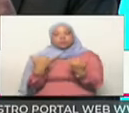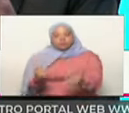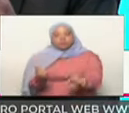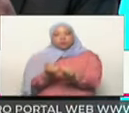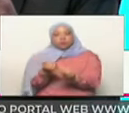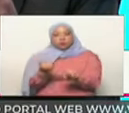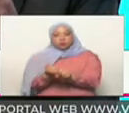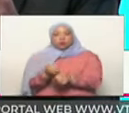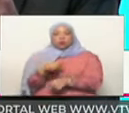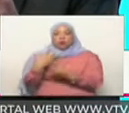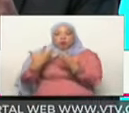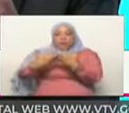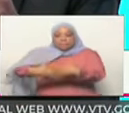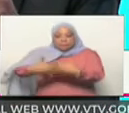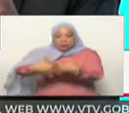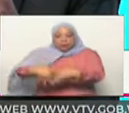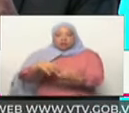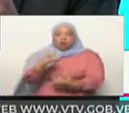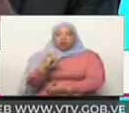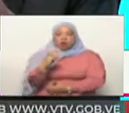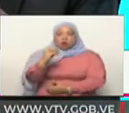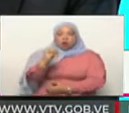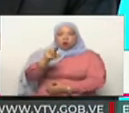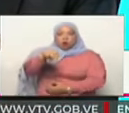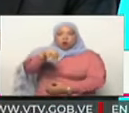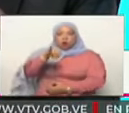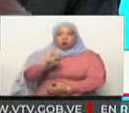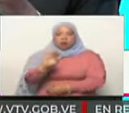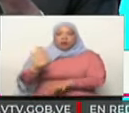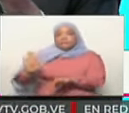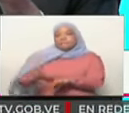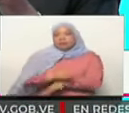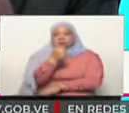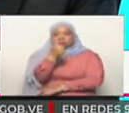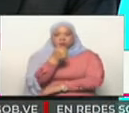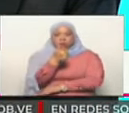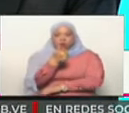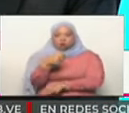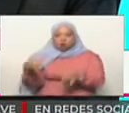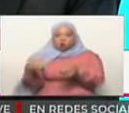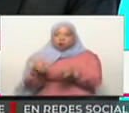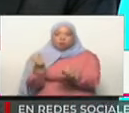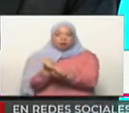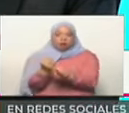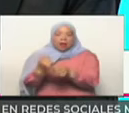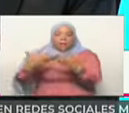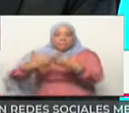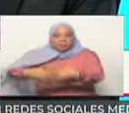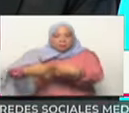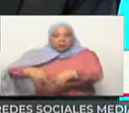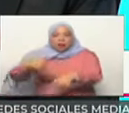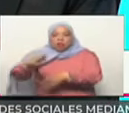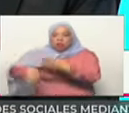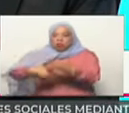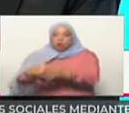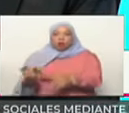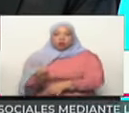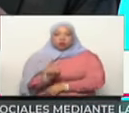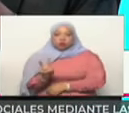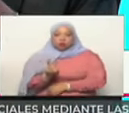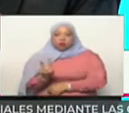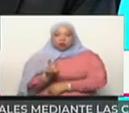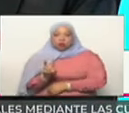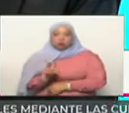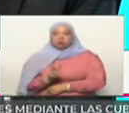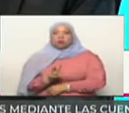que Conindustria lo diga, que es la principal agrupación de industriales del país,